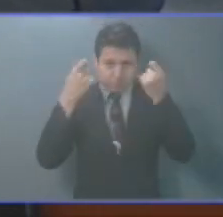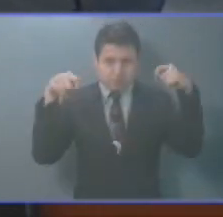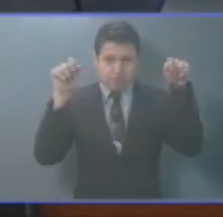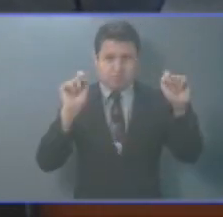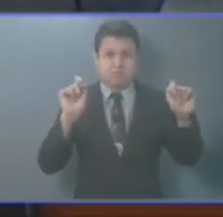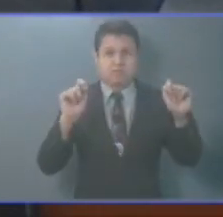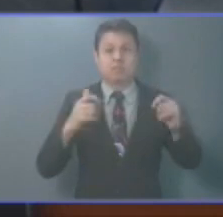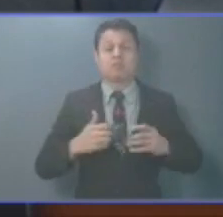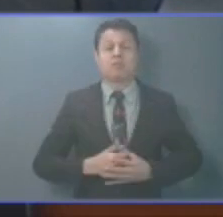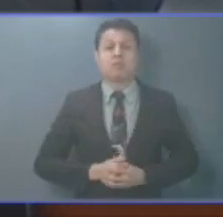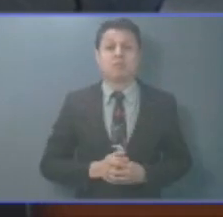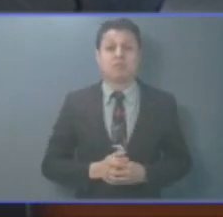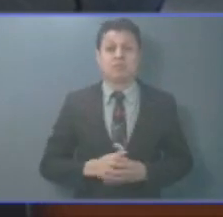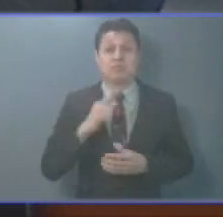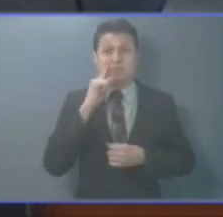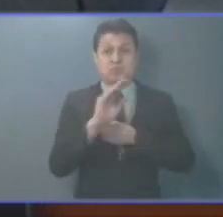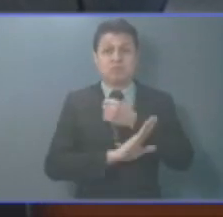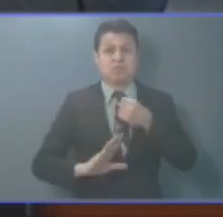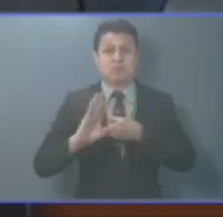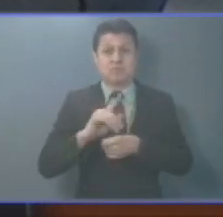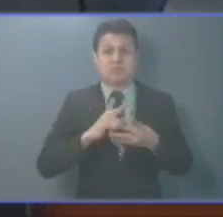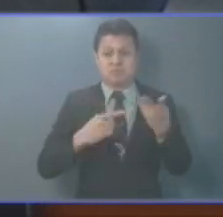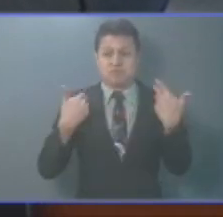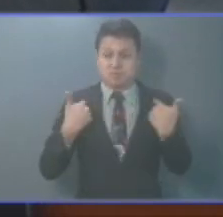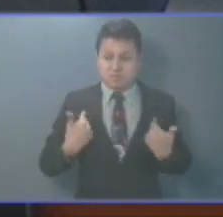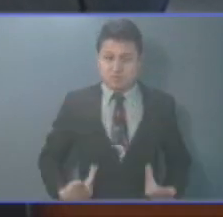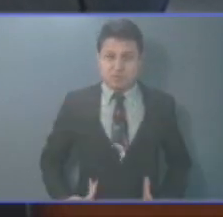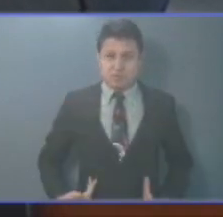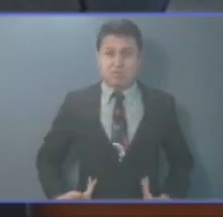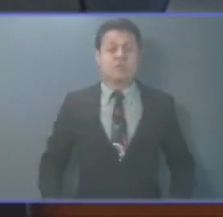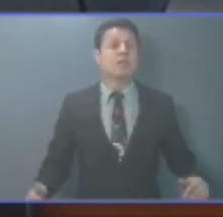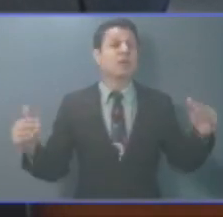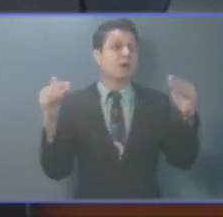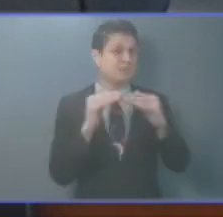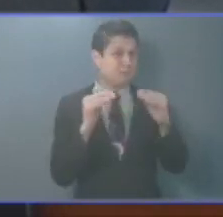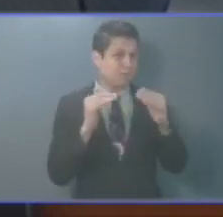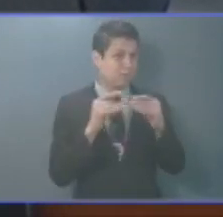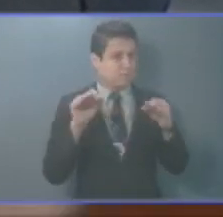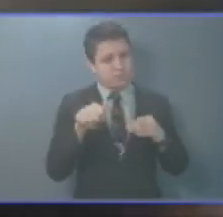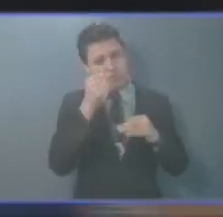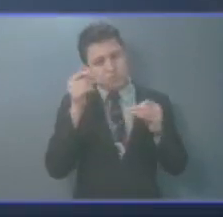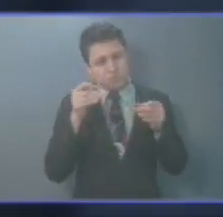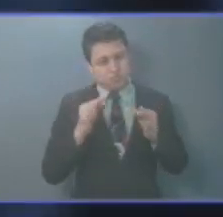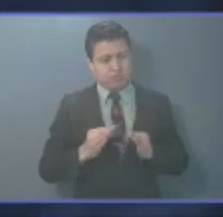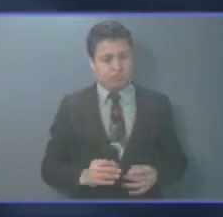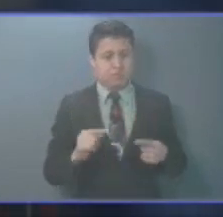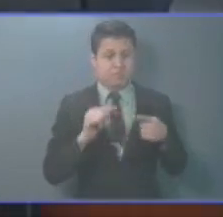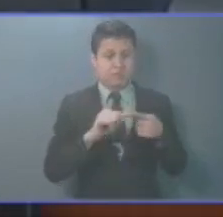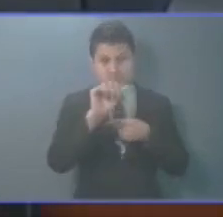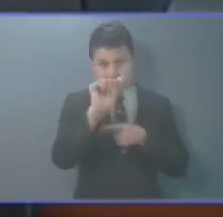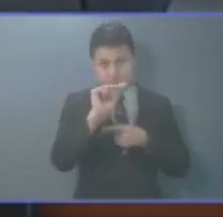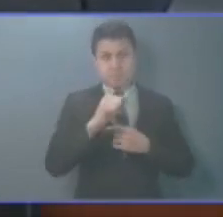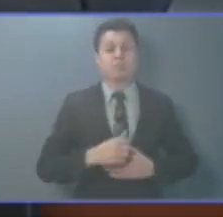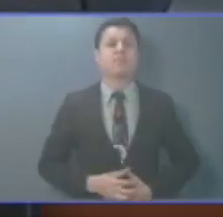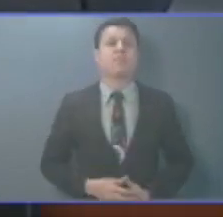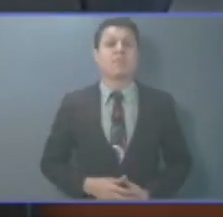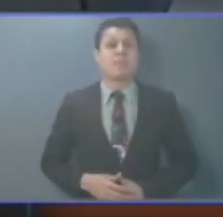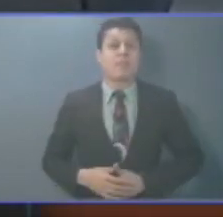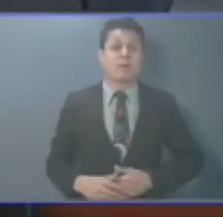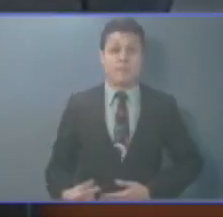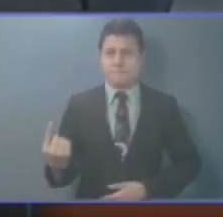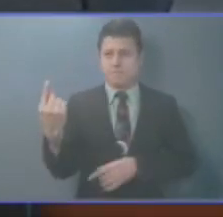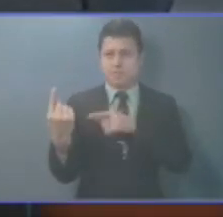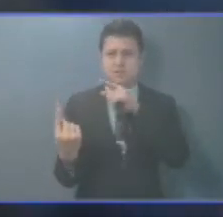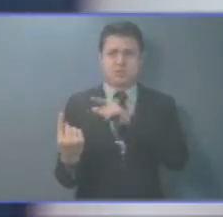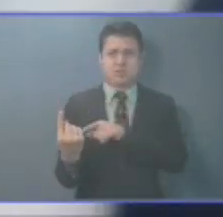protección y de derechos humanos, así como de los siguientes. A la no